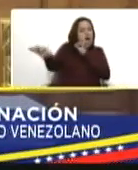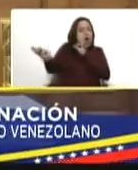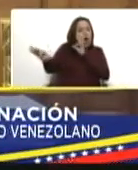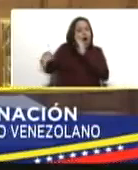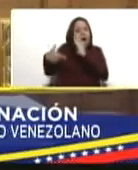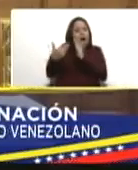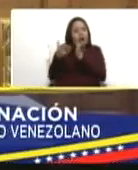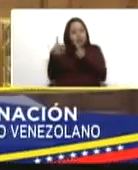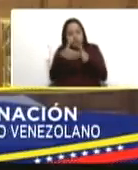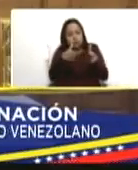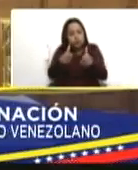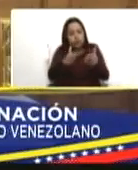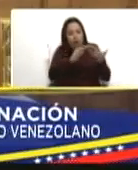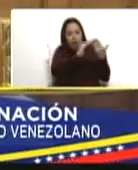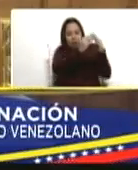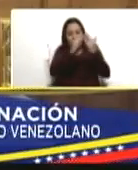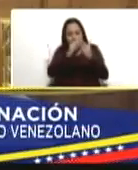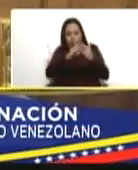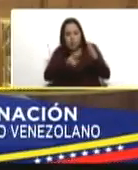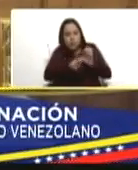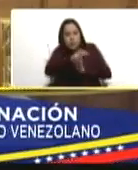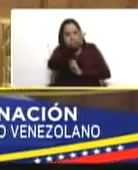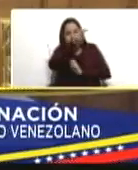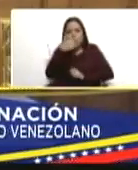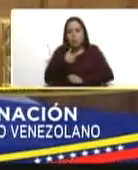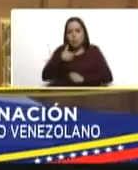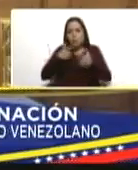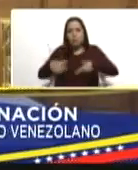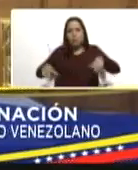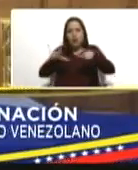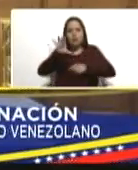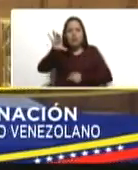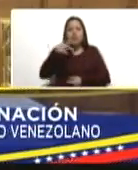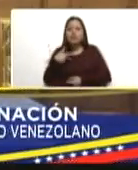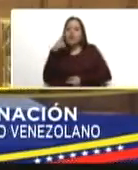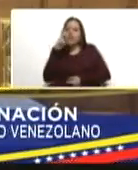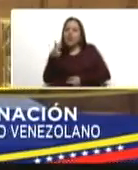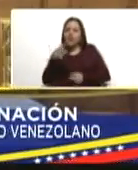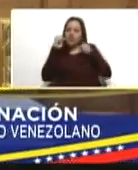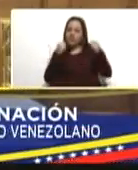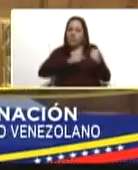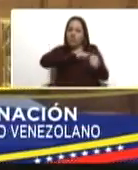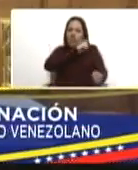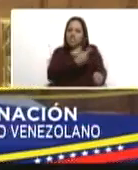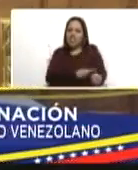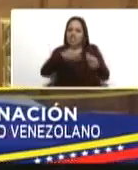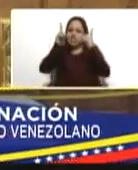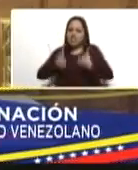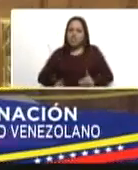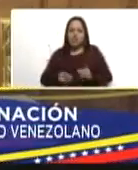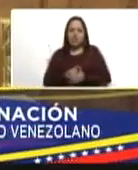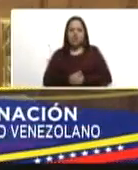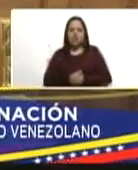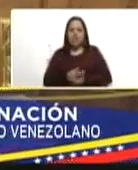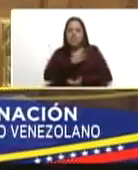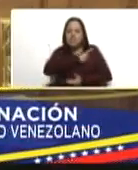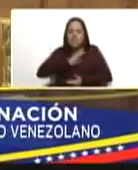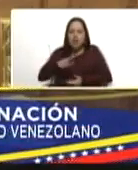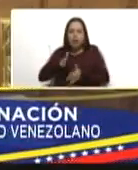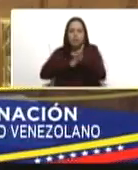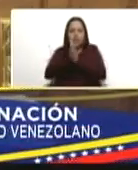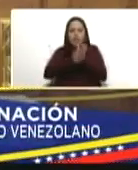barrio en cualquier ciudad de nuestra patria lo que veo es coraje determinación deseos de